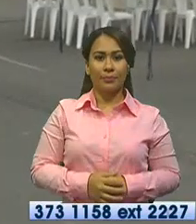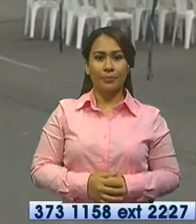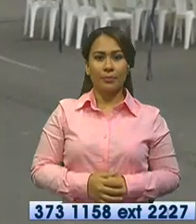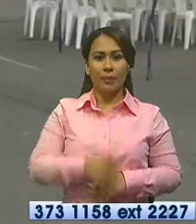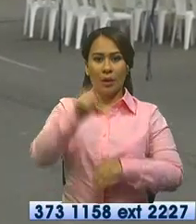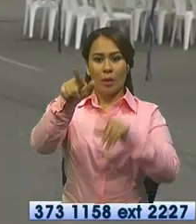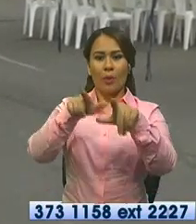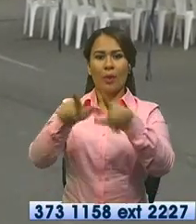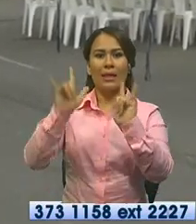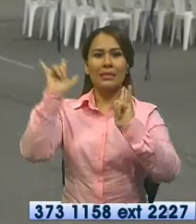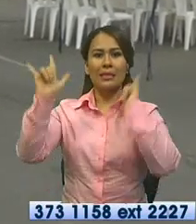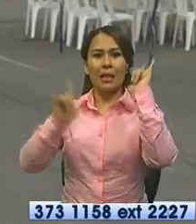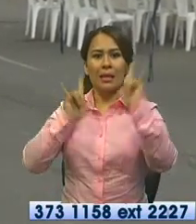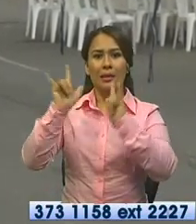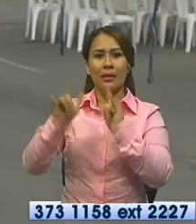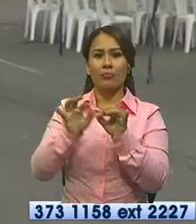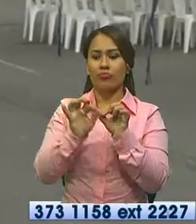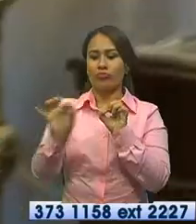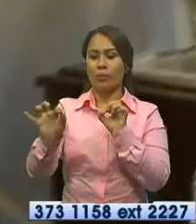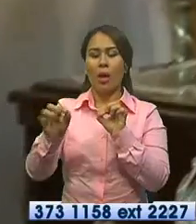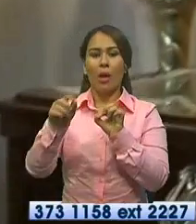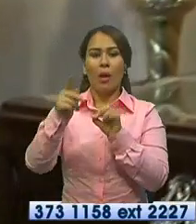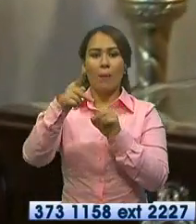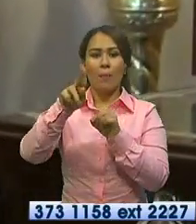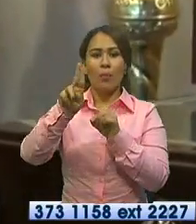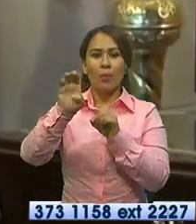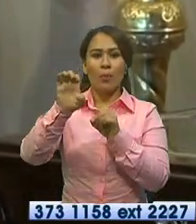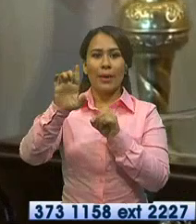En el cantón Salinas, en el sector Pueblo Nuevo,